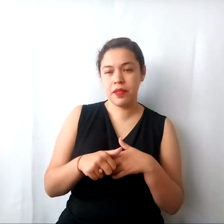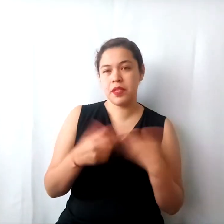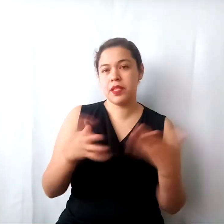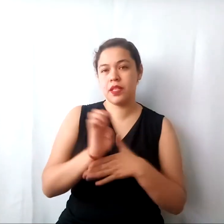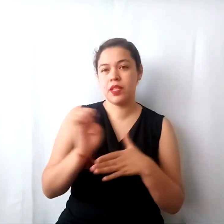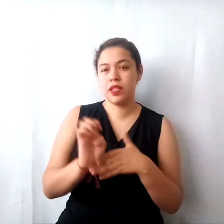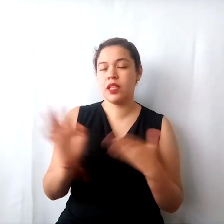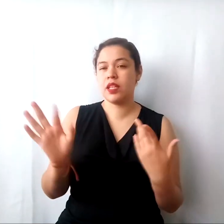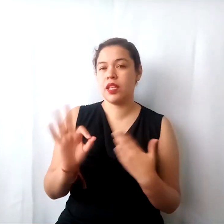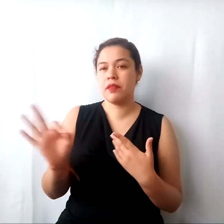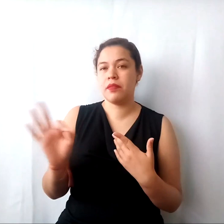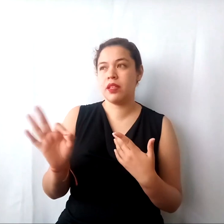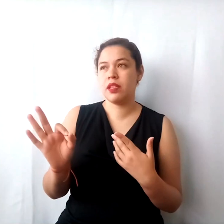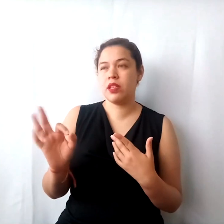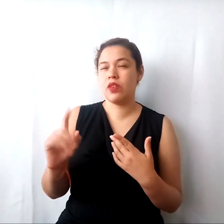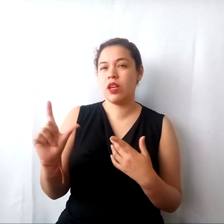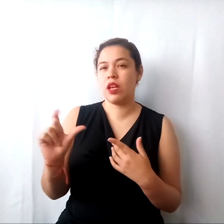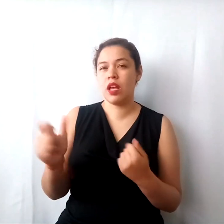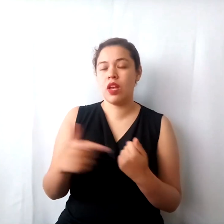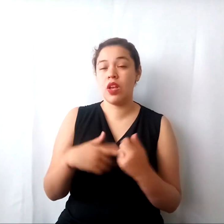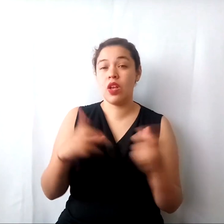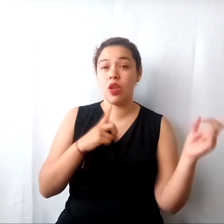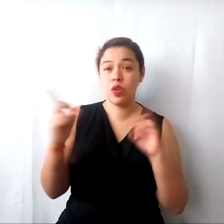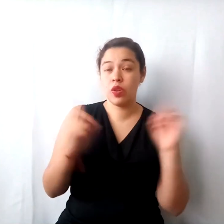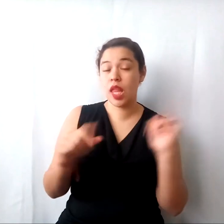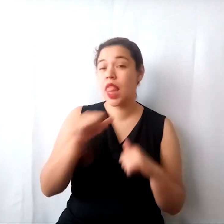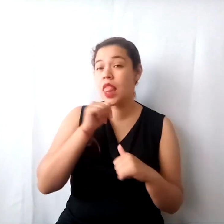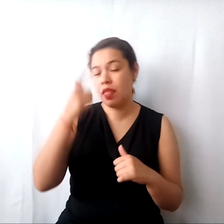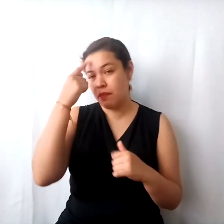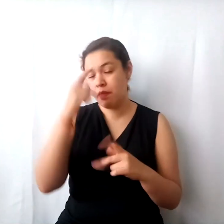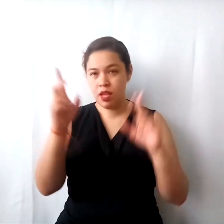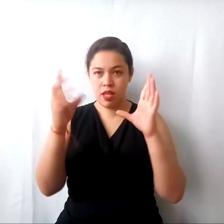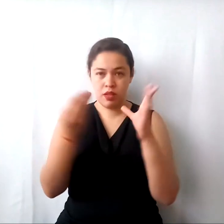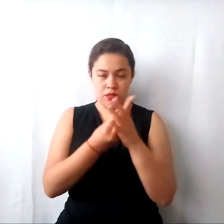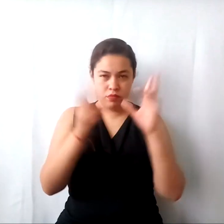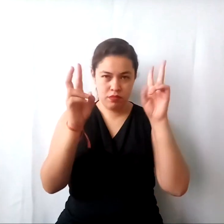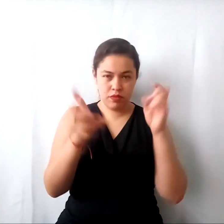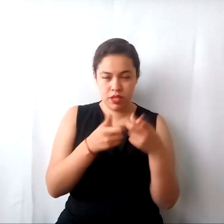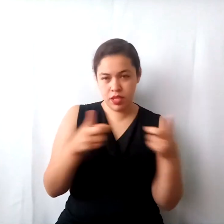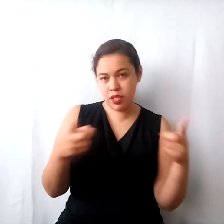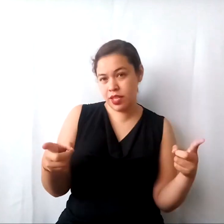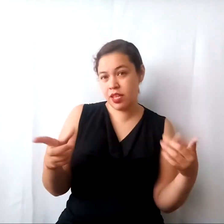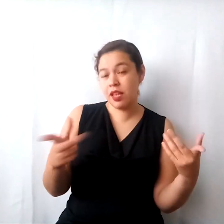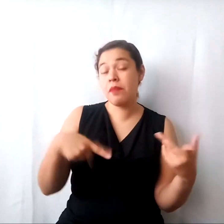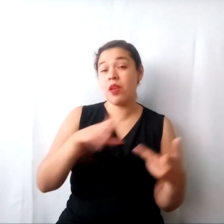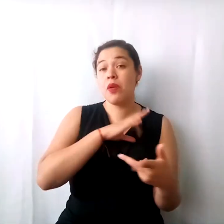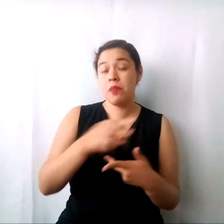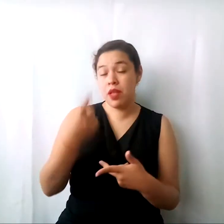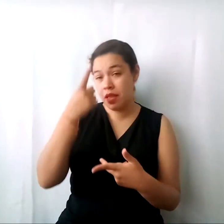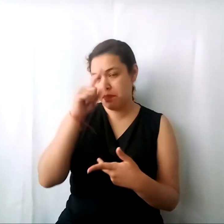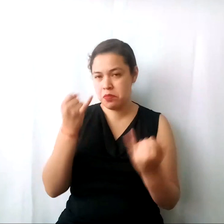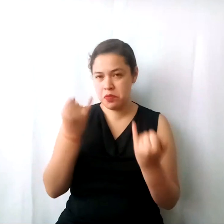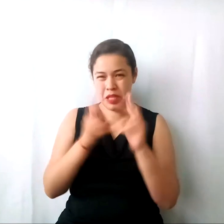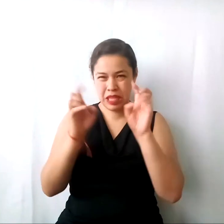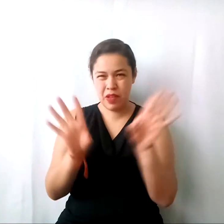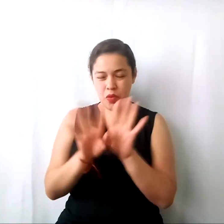incluso aunque tengan alguna duda no referente justamente a los contenidos que desarrollamos ahorita, pero que pueden dar pauta también, con gusto